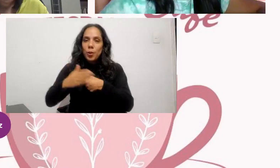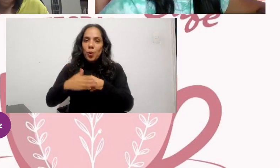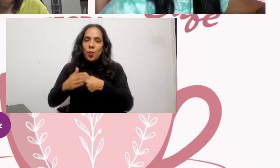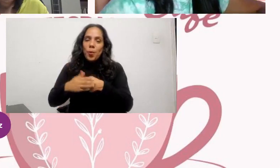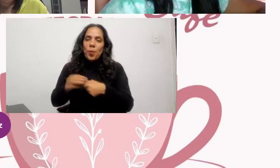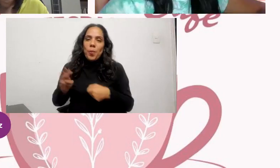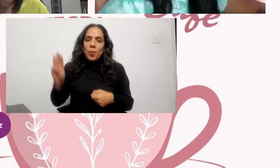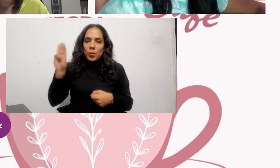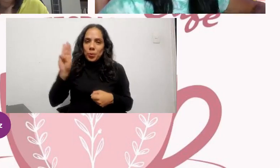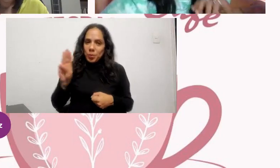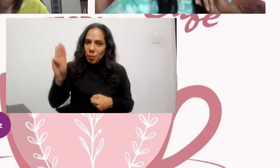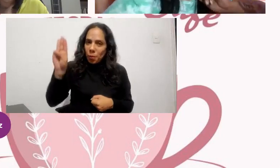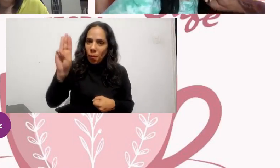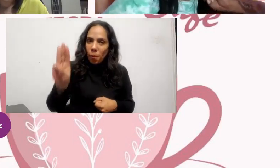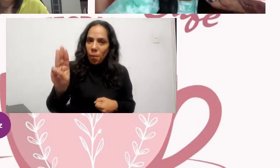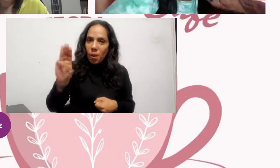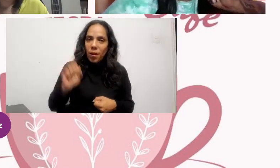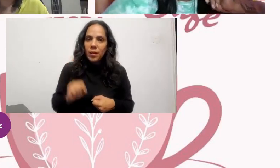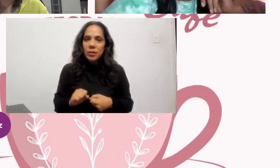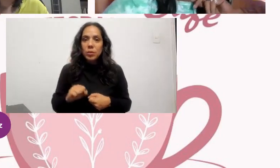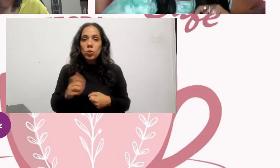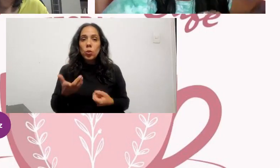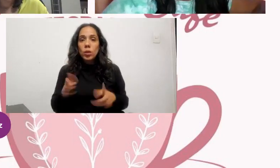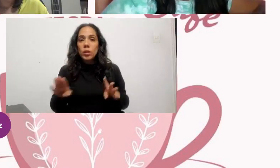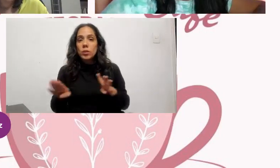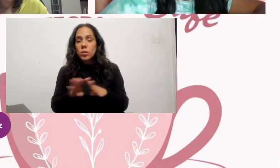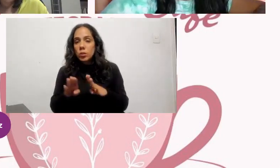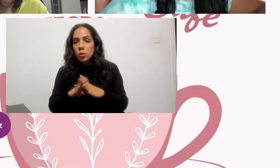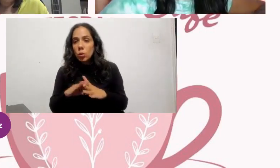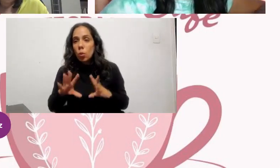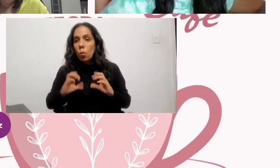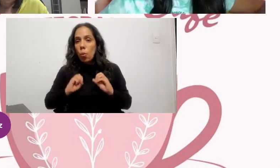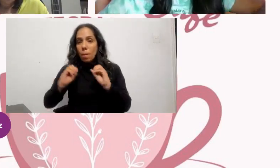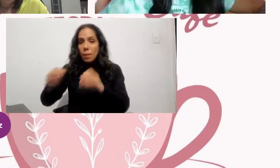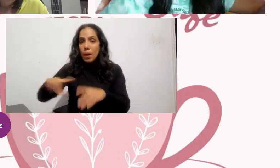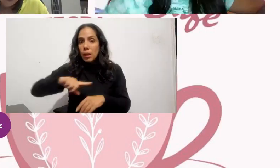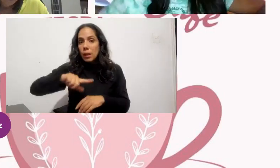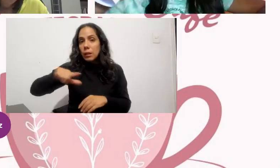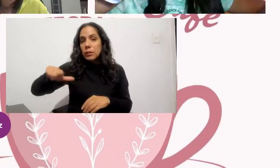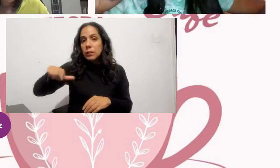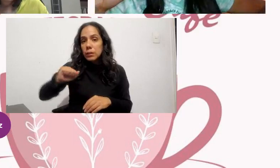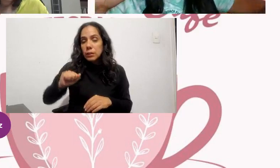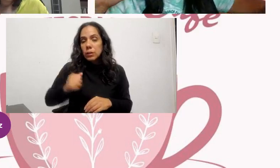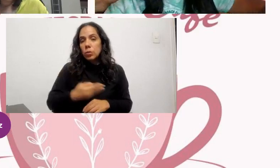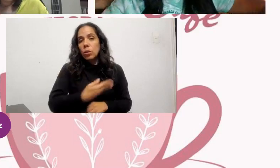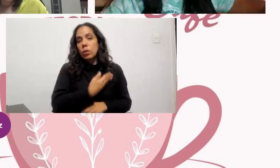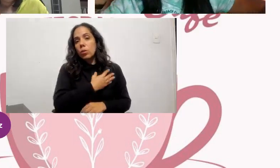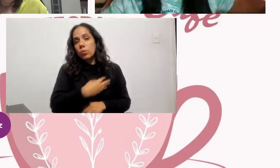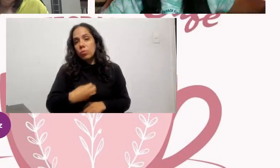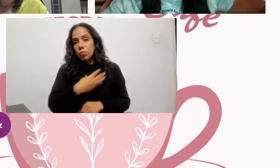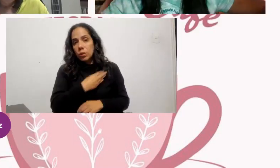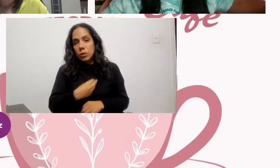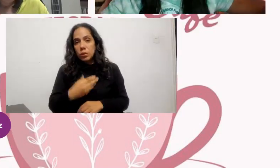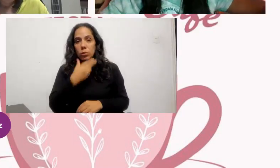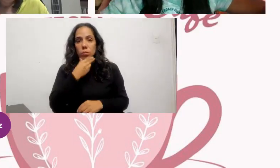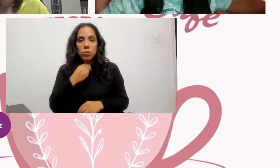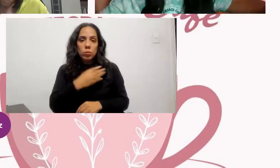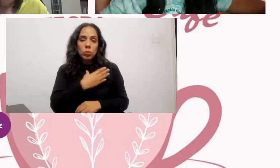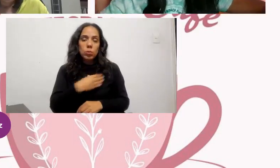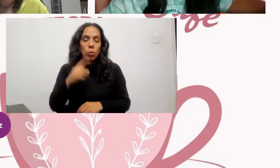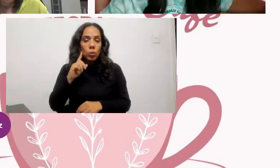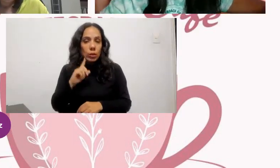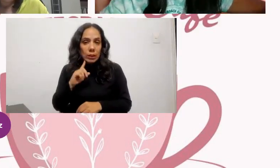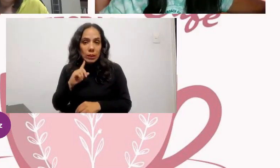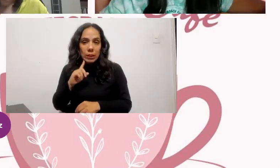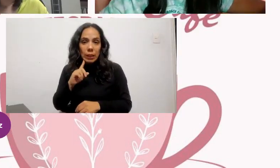café, intervenciones después de la pérdida de una hija o un hijo. Y bueno, pues nos estará acompañando la